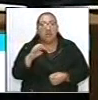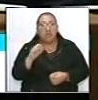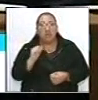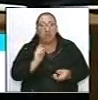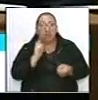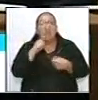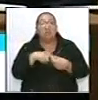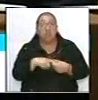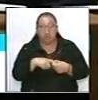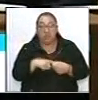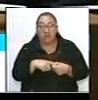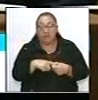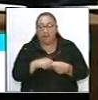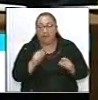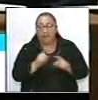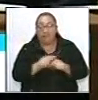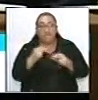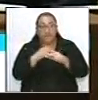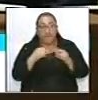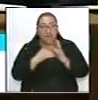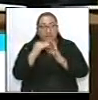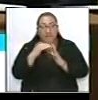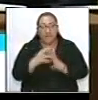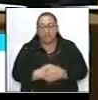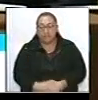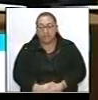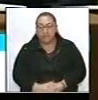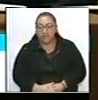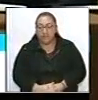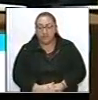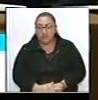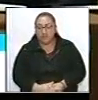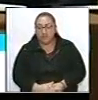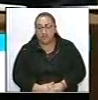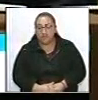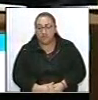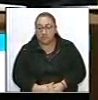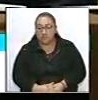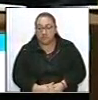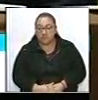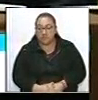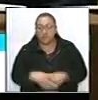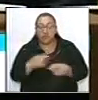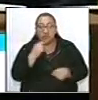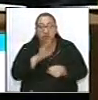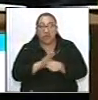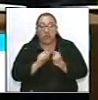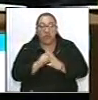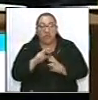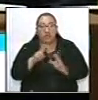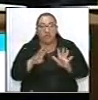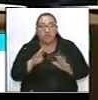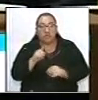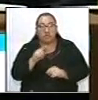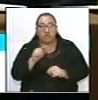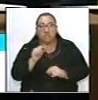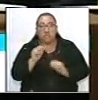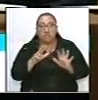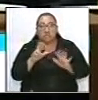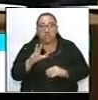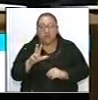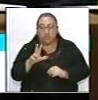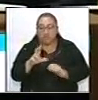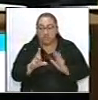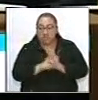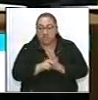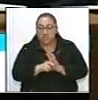postula, ¿no? Y también hay una jerarquía, un comando. Asimismo, que se dé cumplimiento a la ley, la 29783, la Ley de Seguridad y